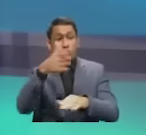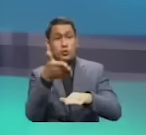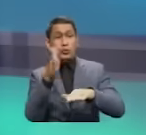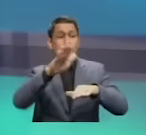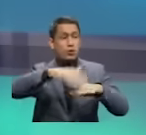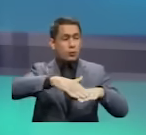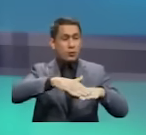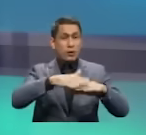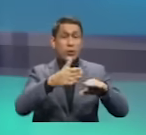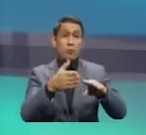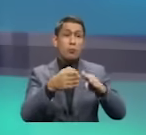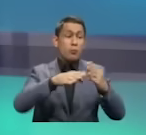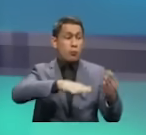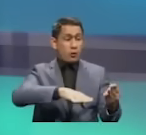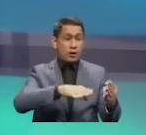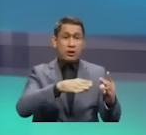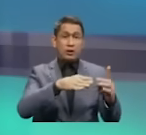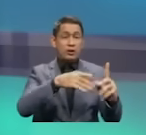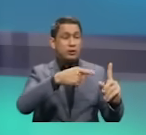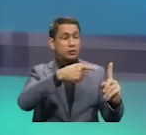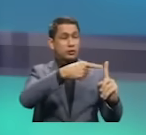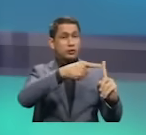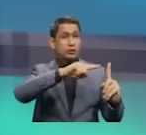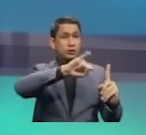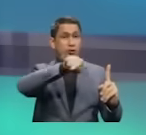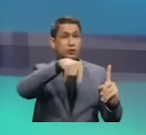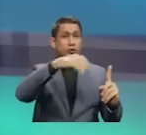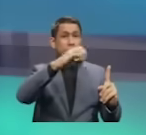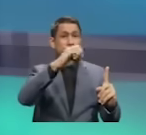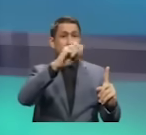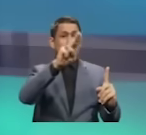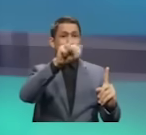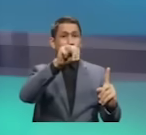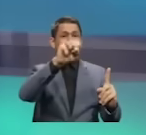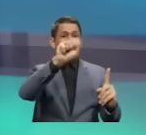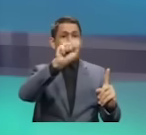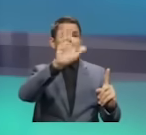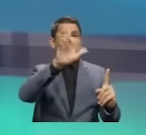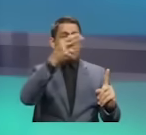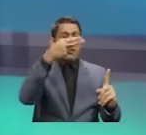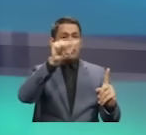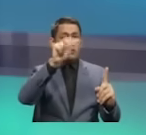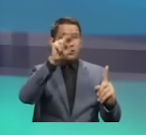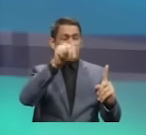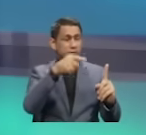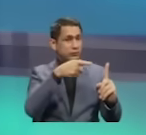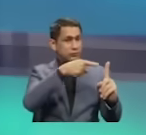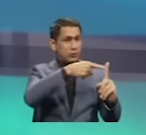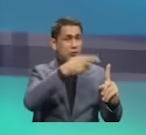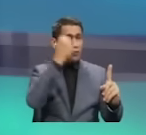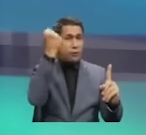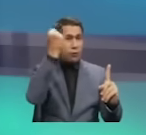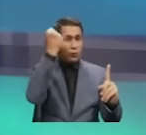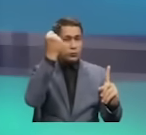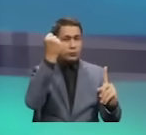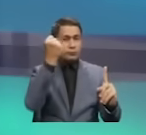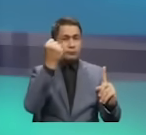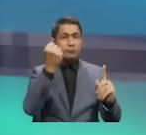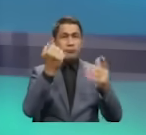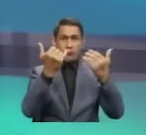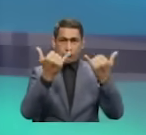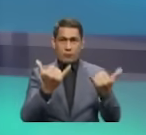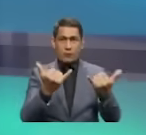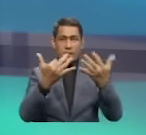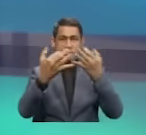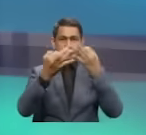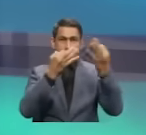del actor Jonathan Sánchez, conocido como La Polilla, en el caso Metástasis. Daniel Borja nos tiene más detalles sobre